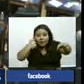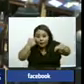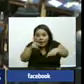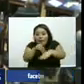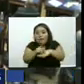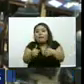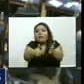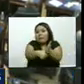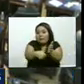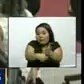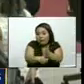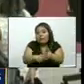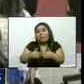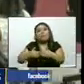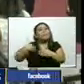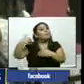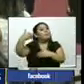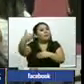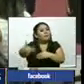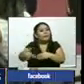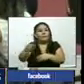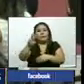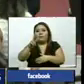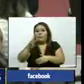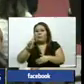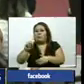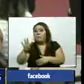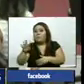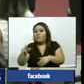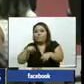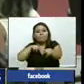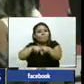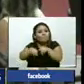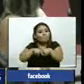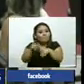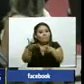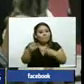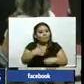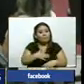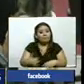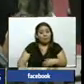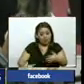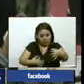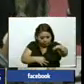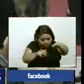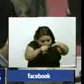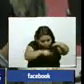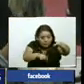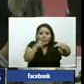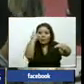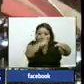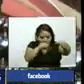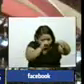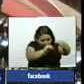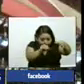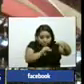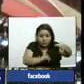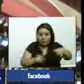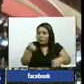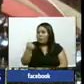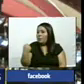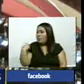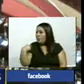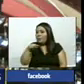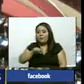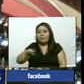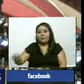candidatos a alcaldes y en 2024 la de quienes aspiran a la presidencia de la República. Además, la semana pasada se aprobó en el